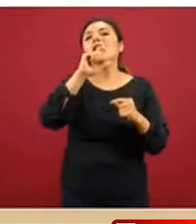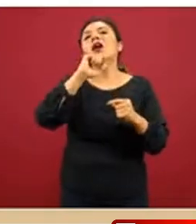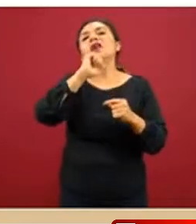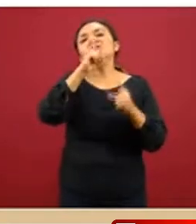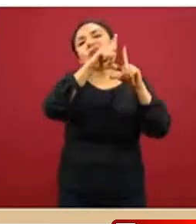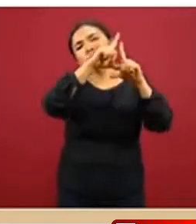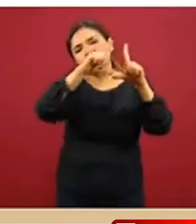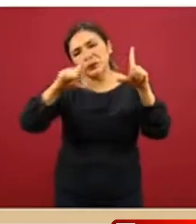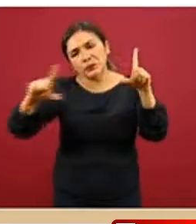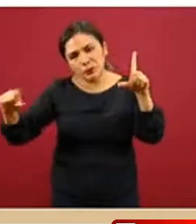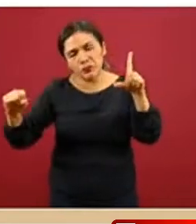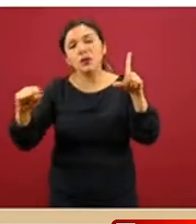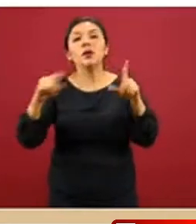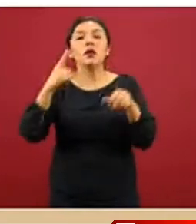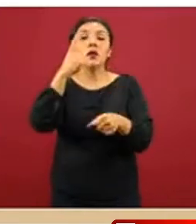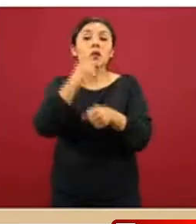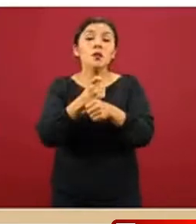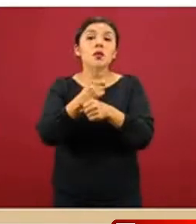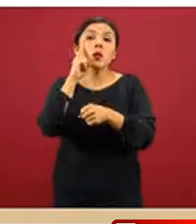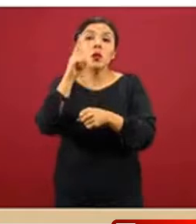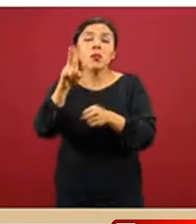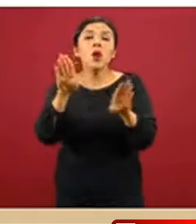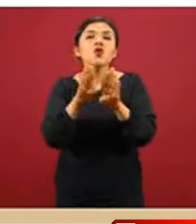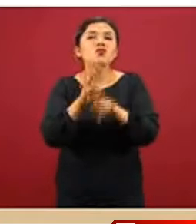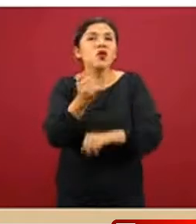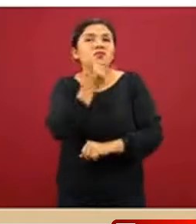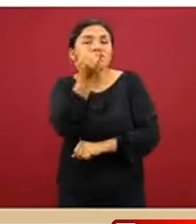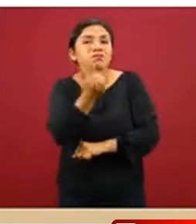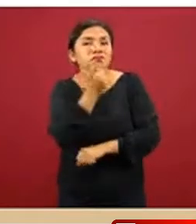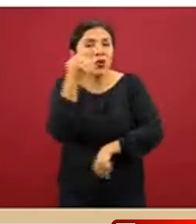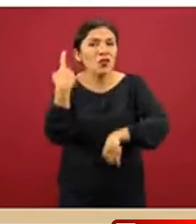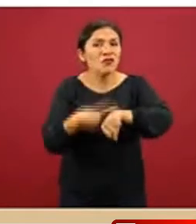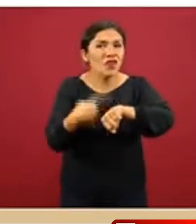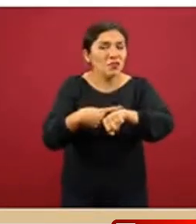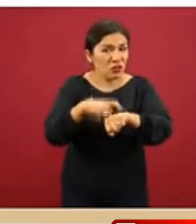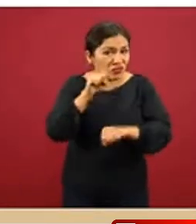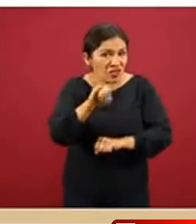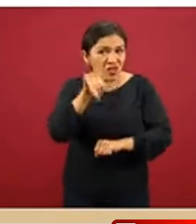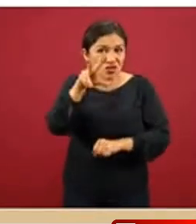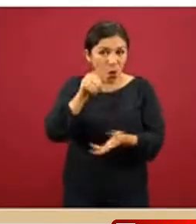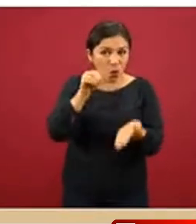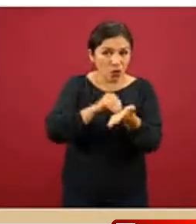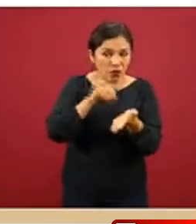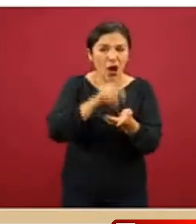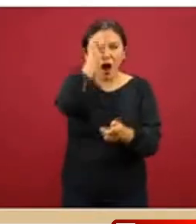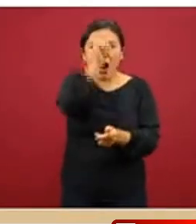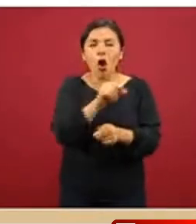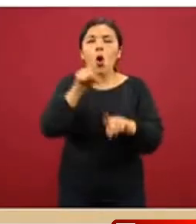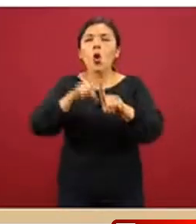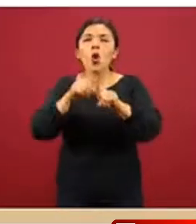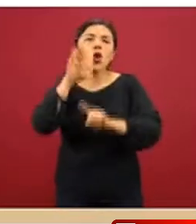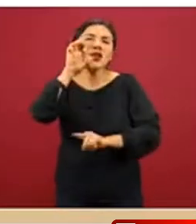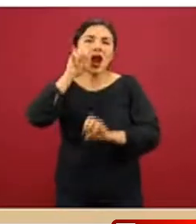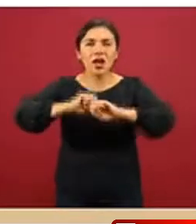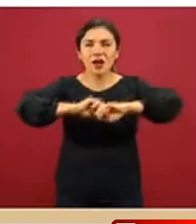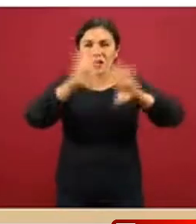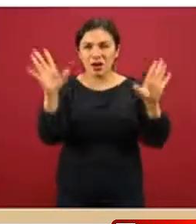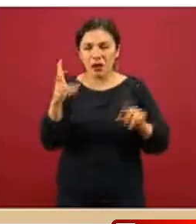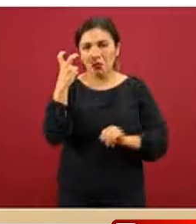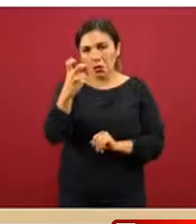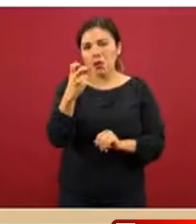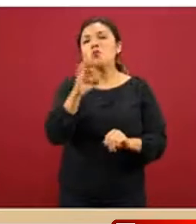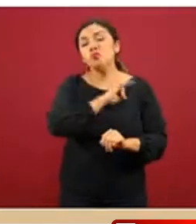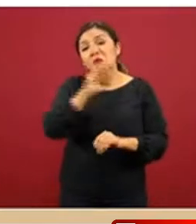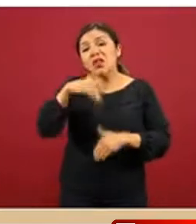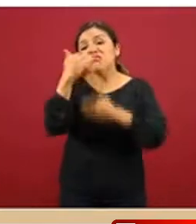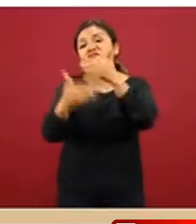también poniendo en perspectiva lo que serían los casos aún sospechosos, esas barras naranja claro, por lo tanto eso podría